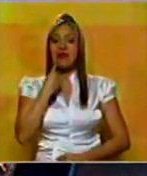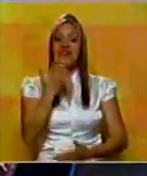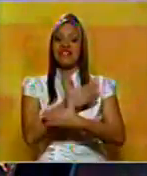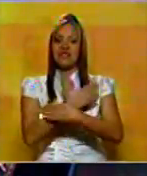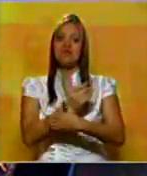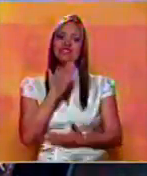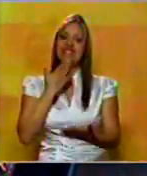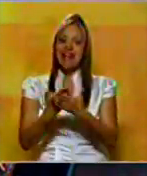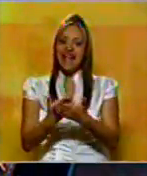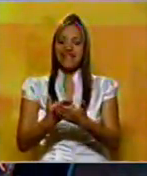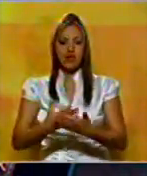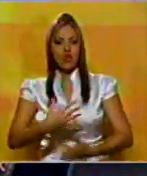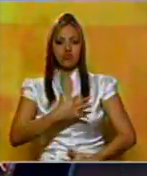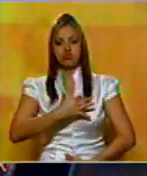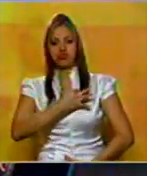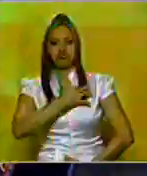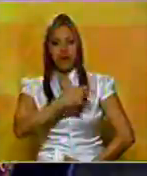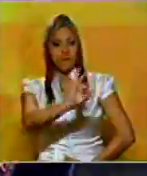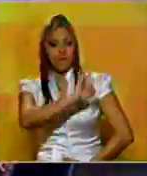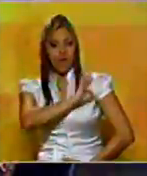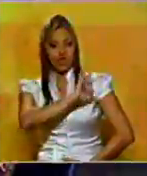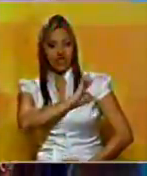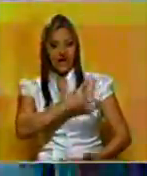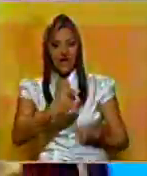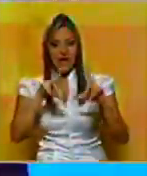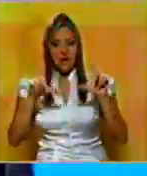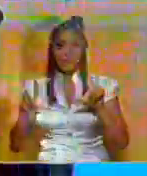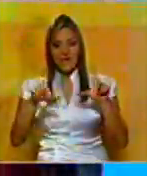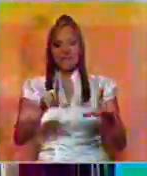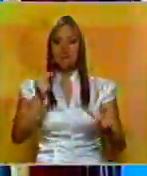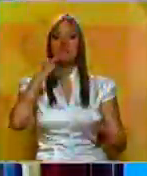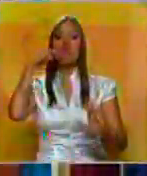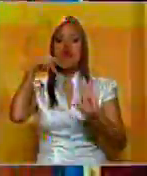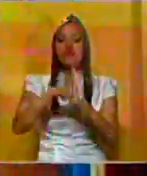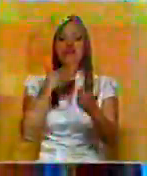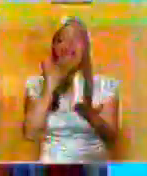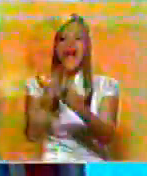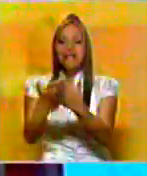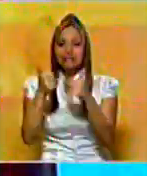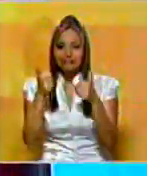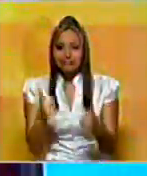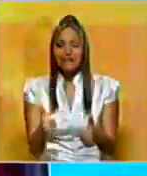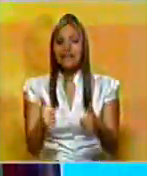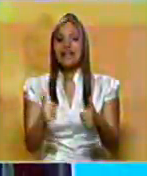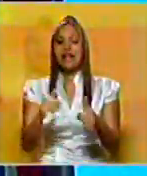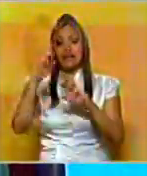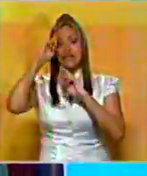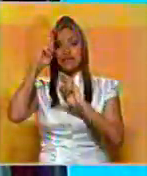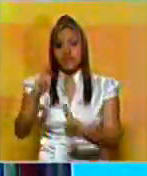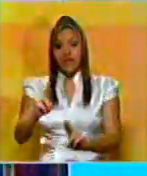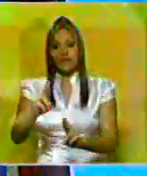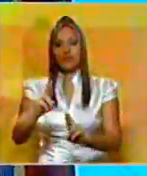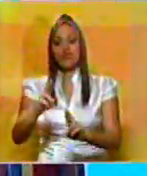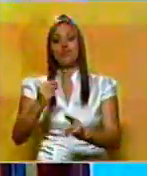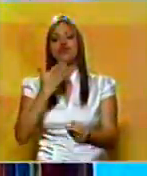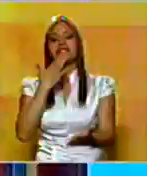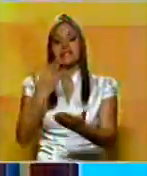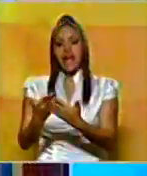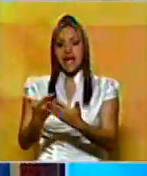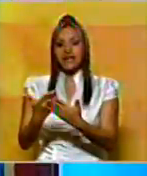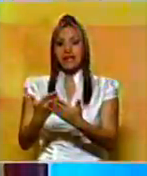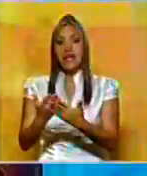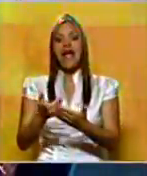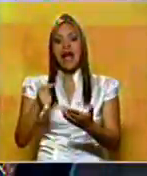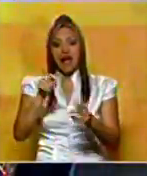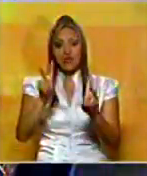felicitaciones. Oye, gracias. Aquí estoy, mira, con mi botón de UTIRLA, la placa, profundamente agradecido y dedicada en el respeto y en la gratitud a mis